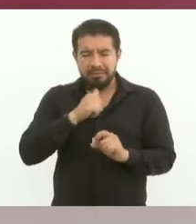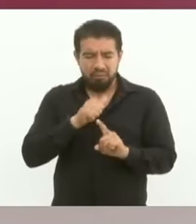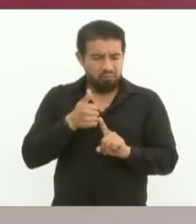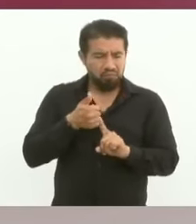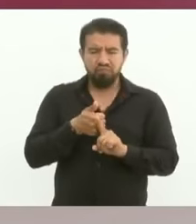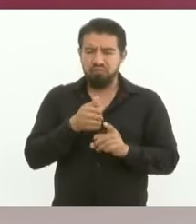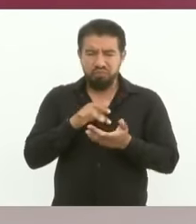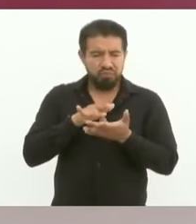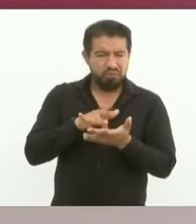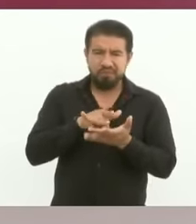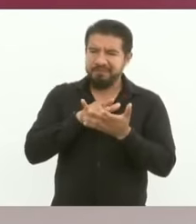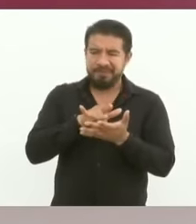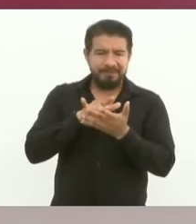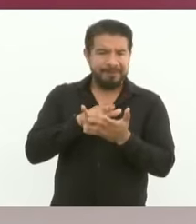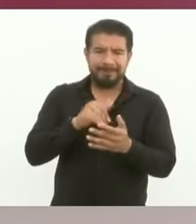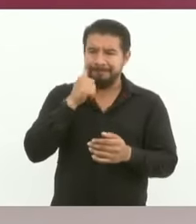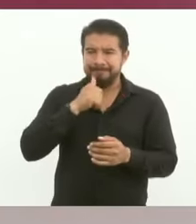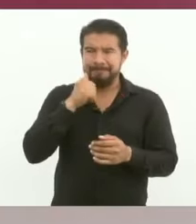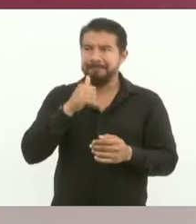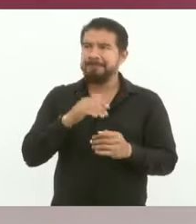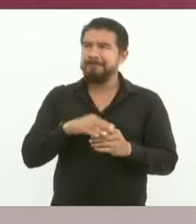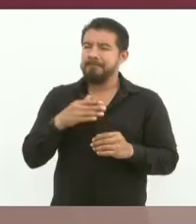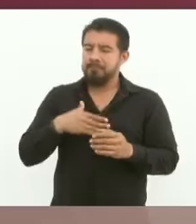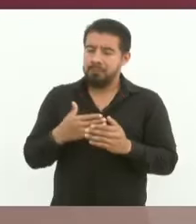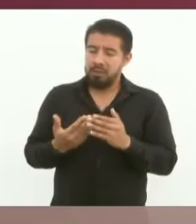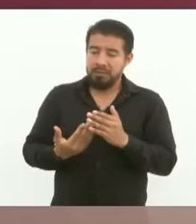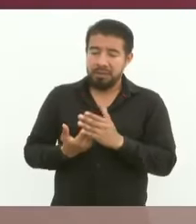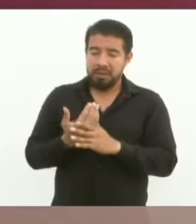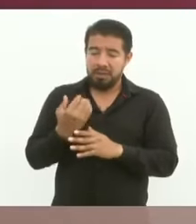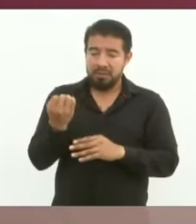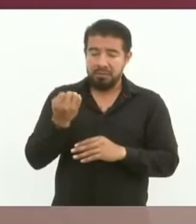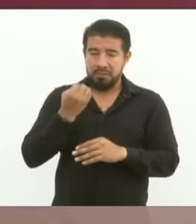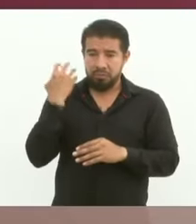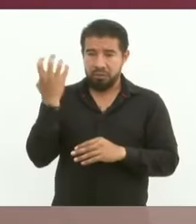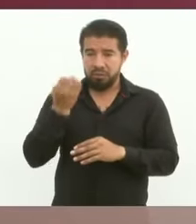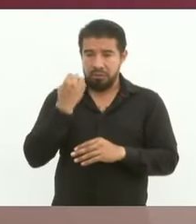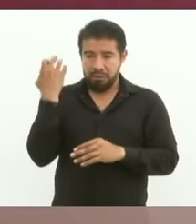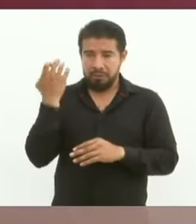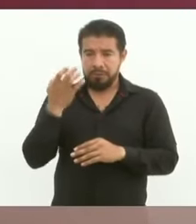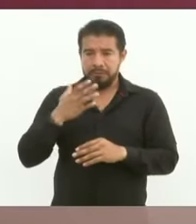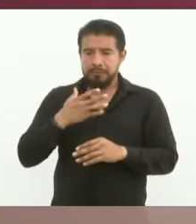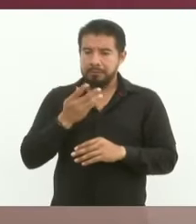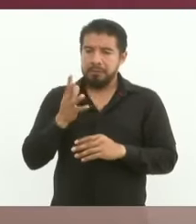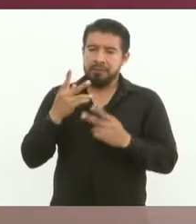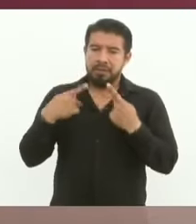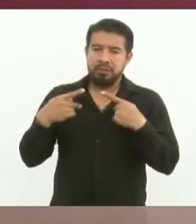respaldándonos. Hoy di a conocer en la mañanera una encuesta,